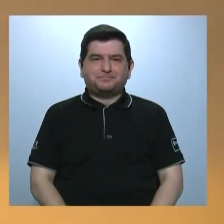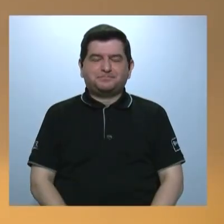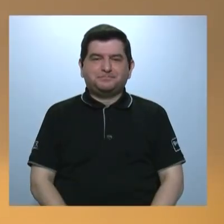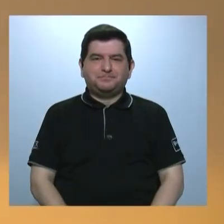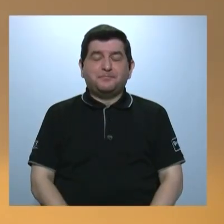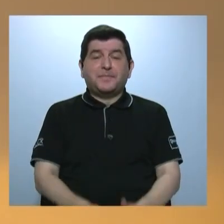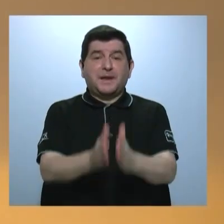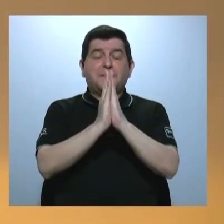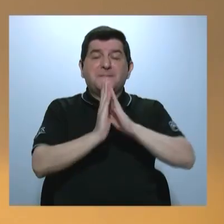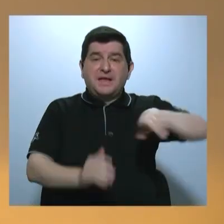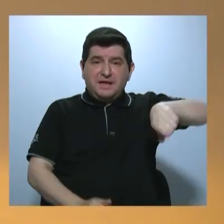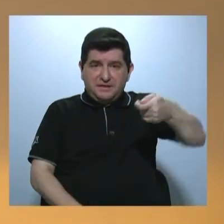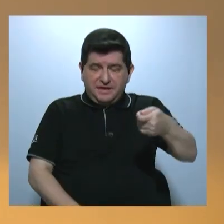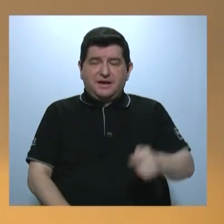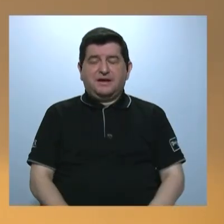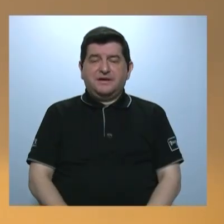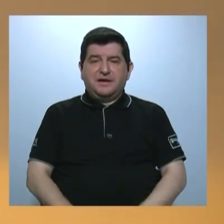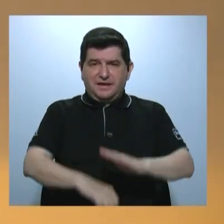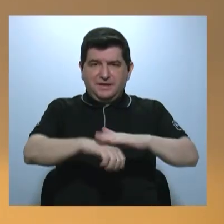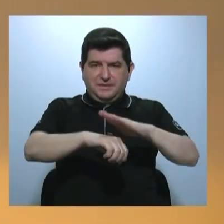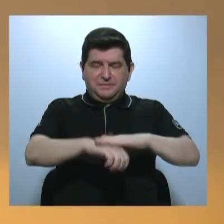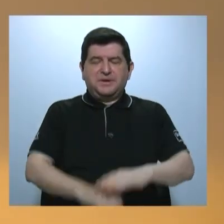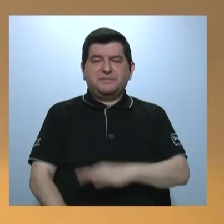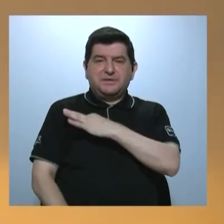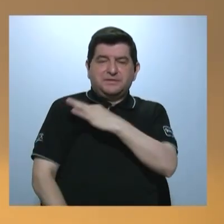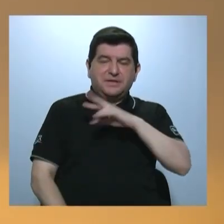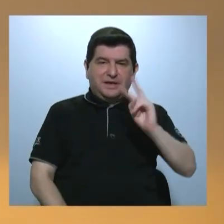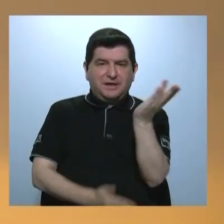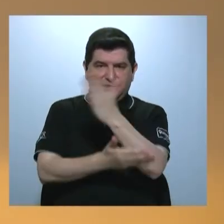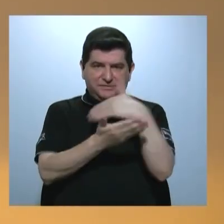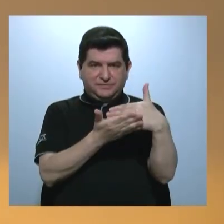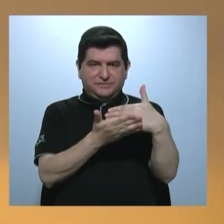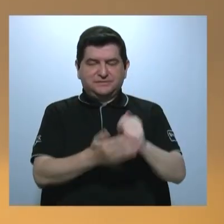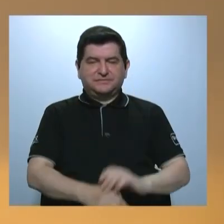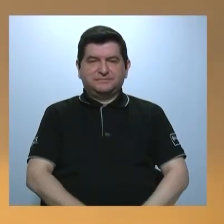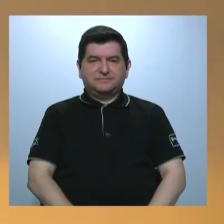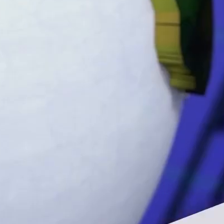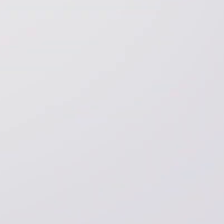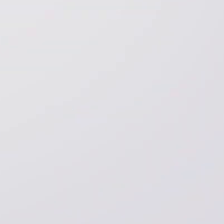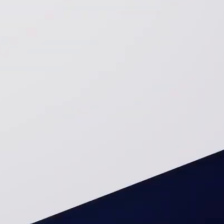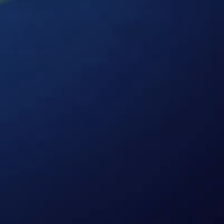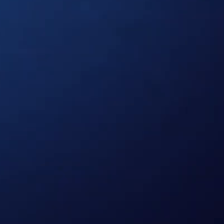Vamos a pedirle al canal que nos invite para el segundo segmento.